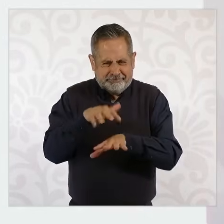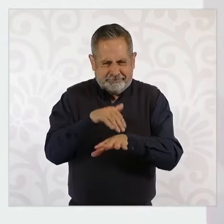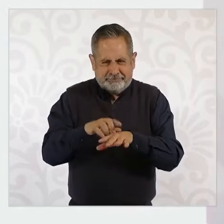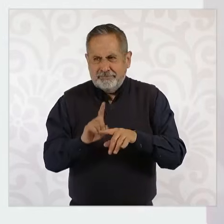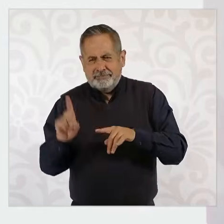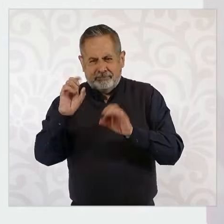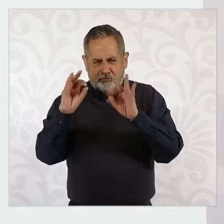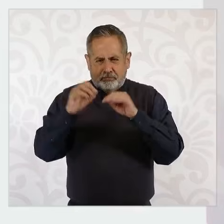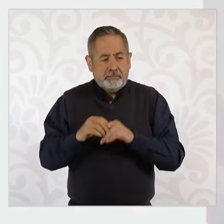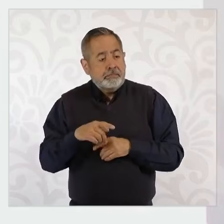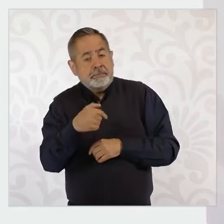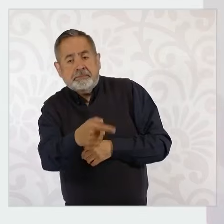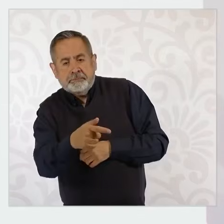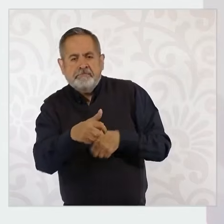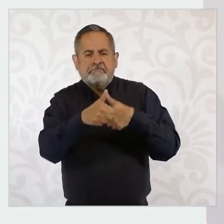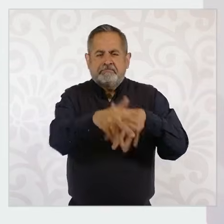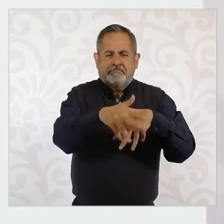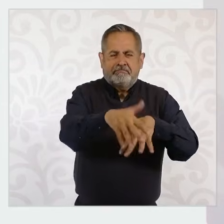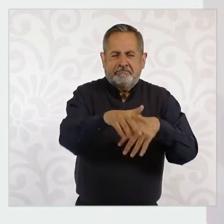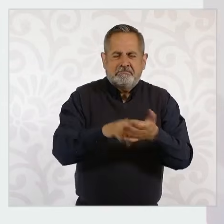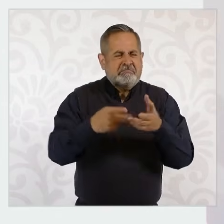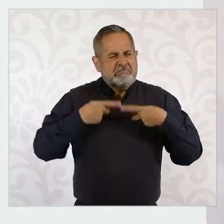estaban manifestando unos